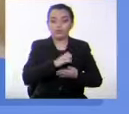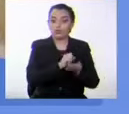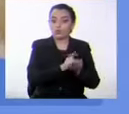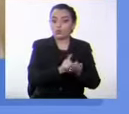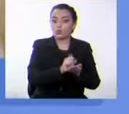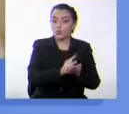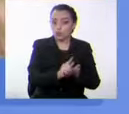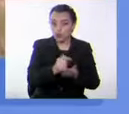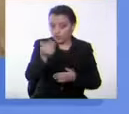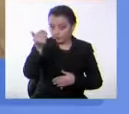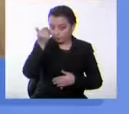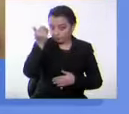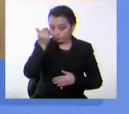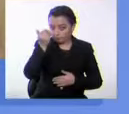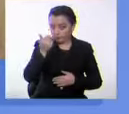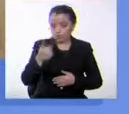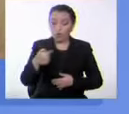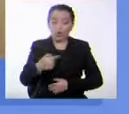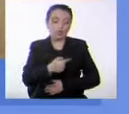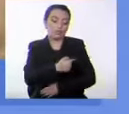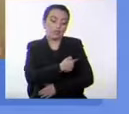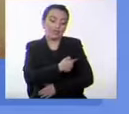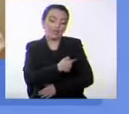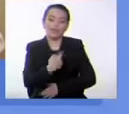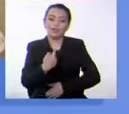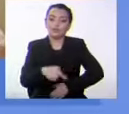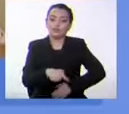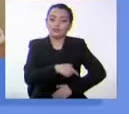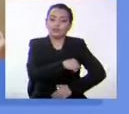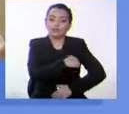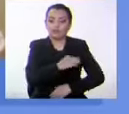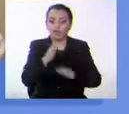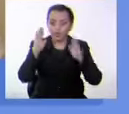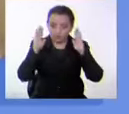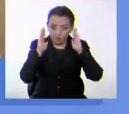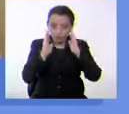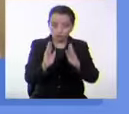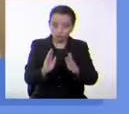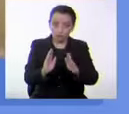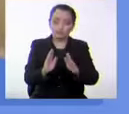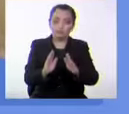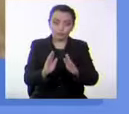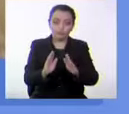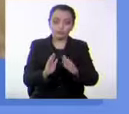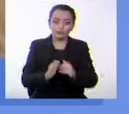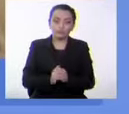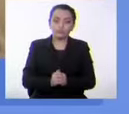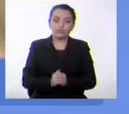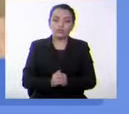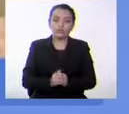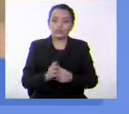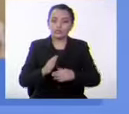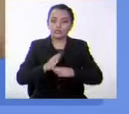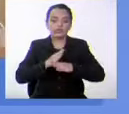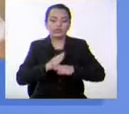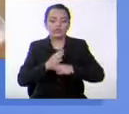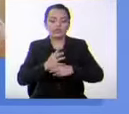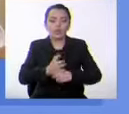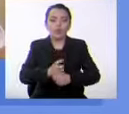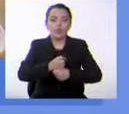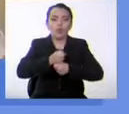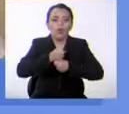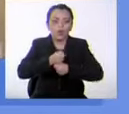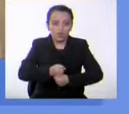nuestra educación, tener hospitales, clínicas, centros de atención para la salud, así como también la seguridad, que es la